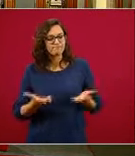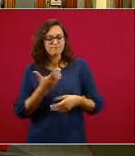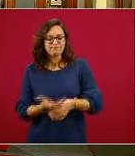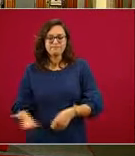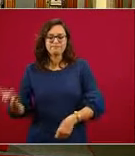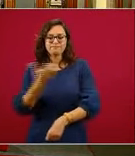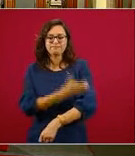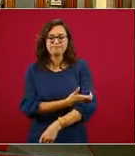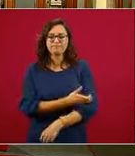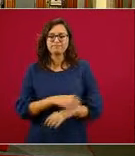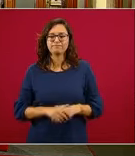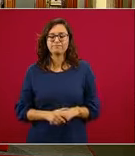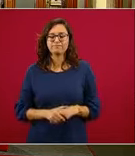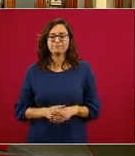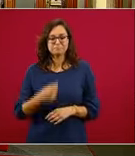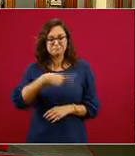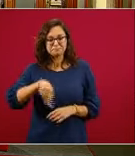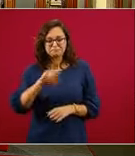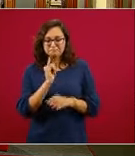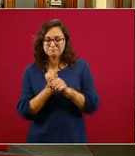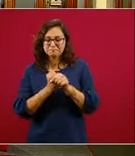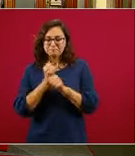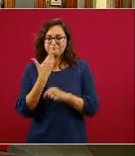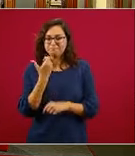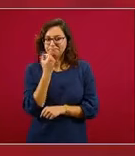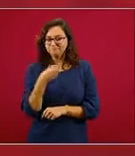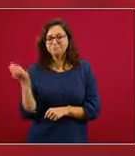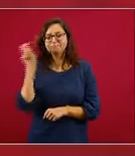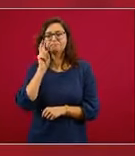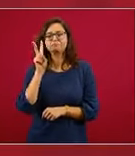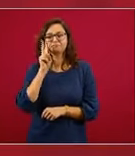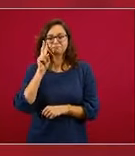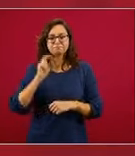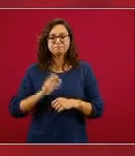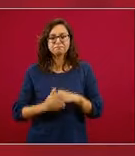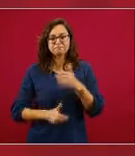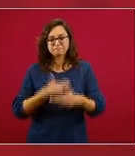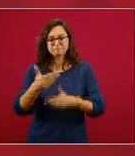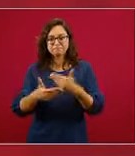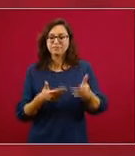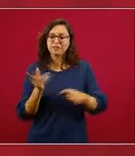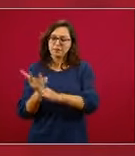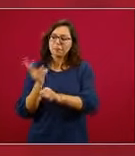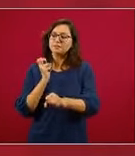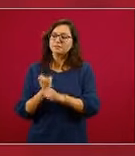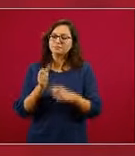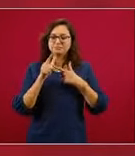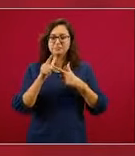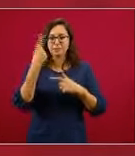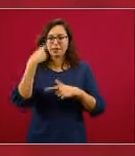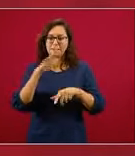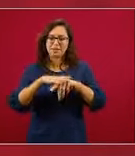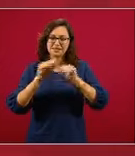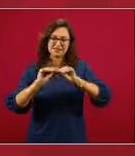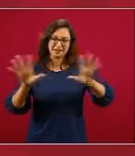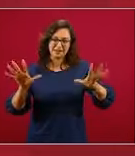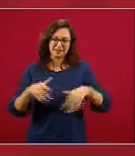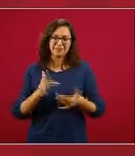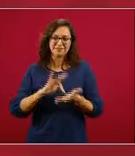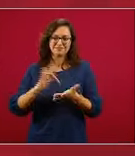queridas adictólogas y adictólogos, y seguiremos pidiéndoles que vengan a iluminarnos. Muchas